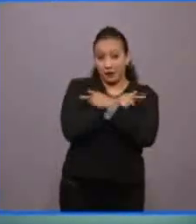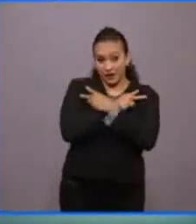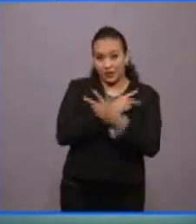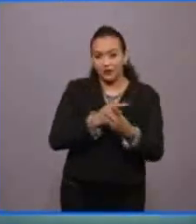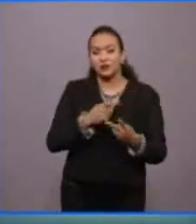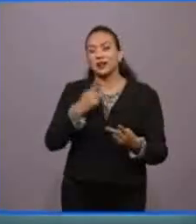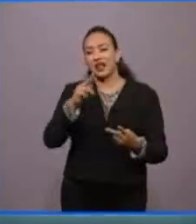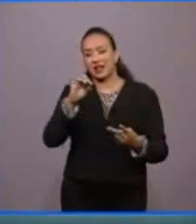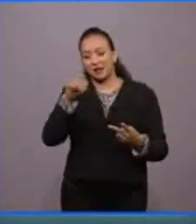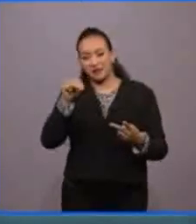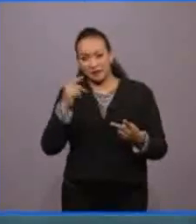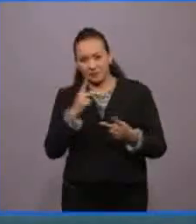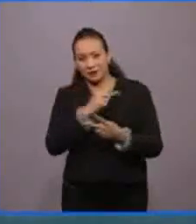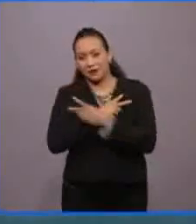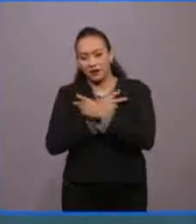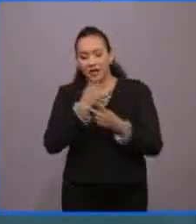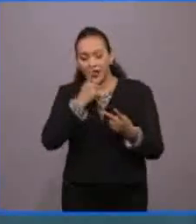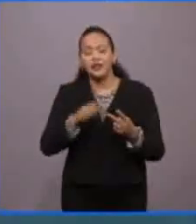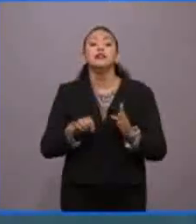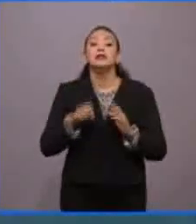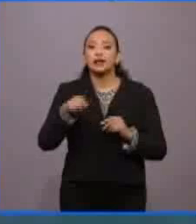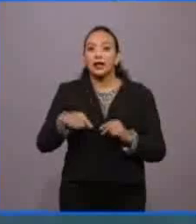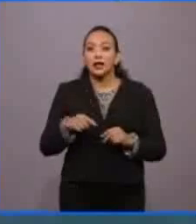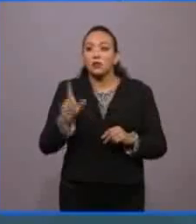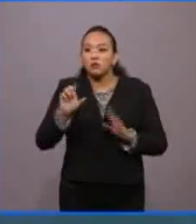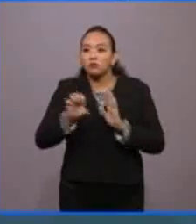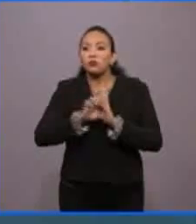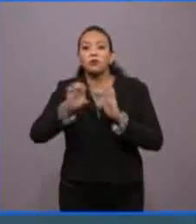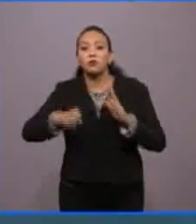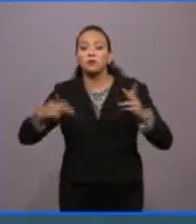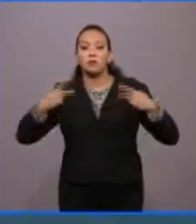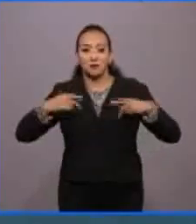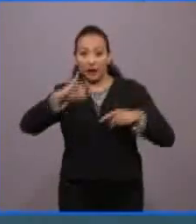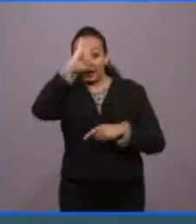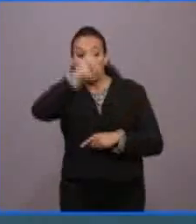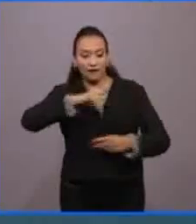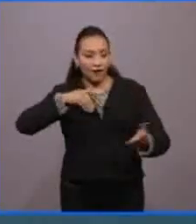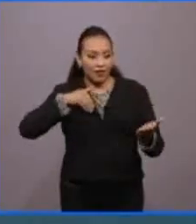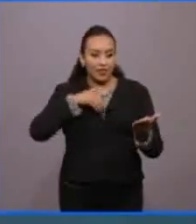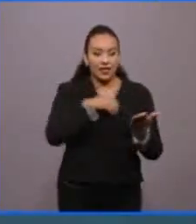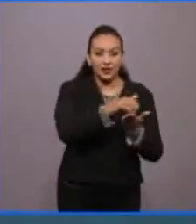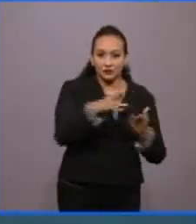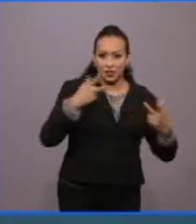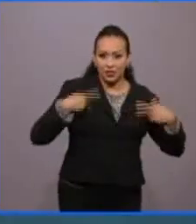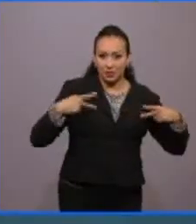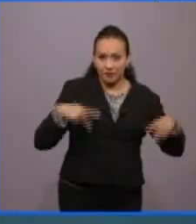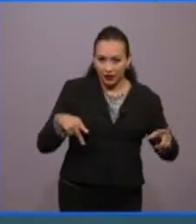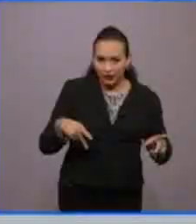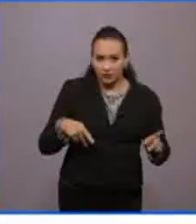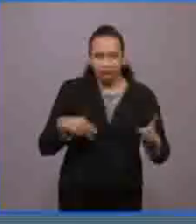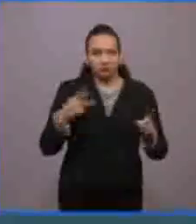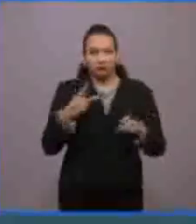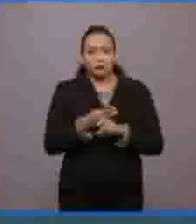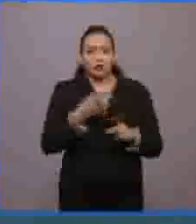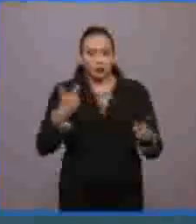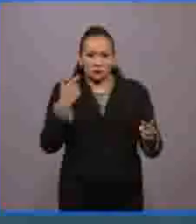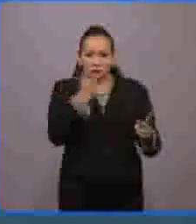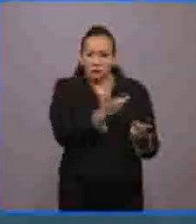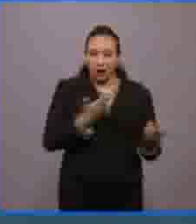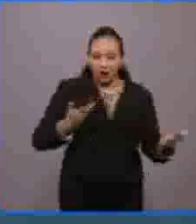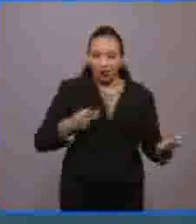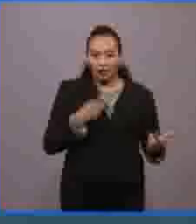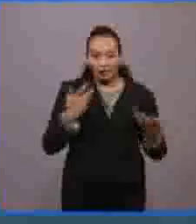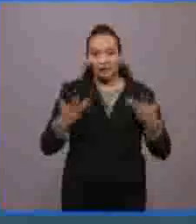parte patronal en los juicios en los que se alega un despido injustificado sí generan los intereses previstos en el tercer párrafo del